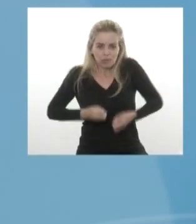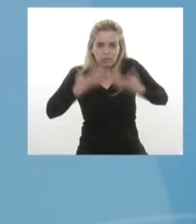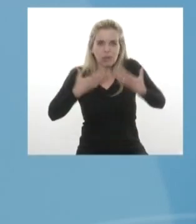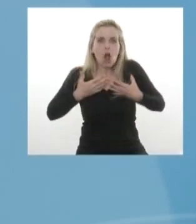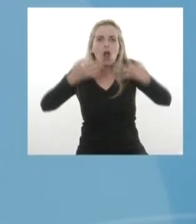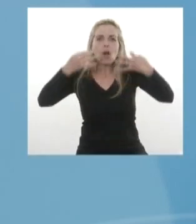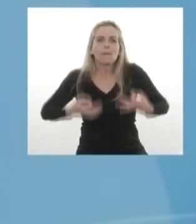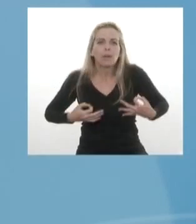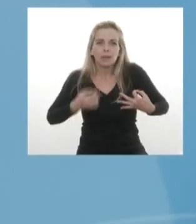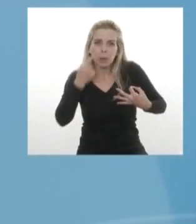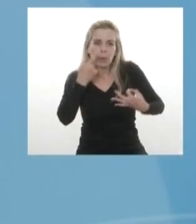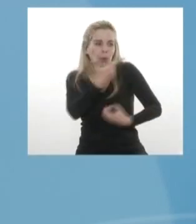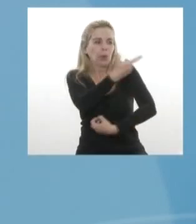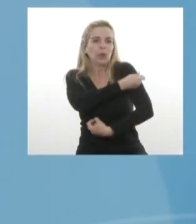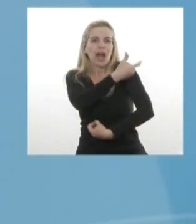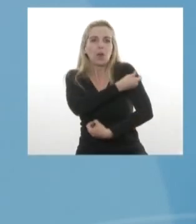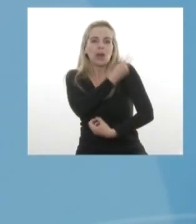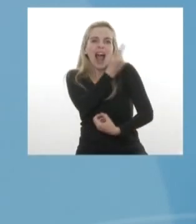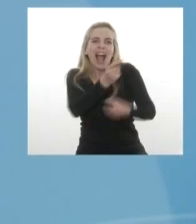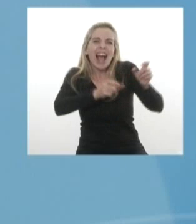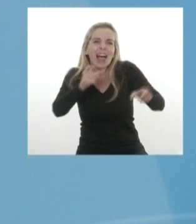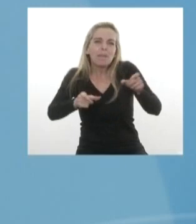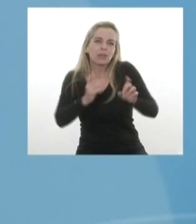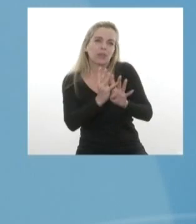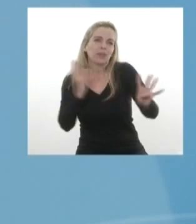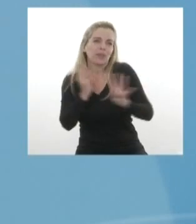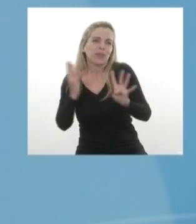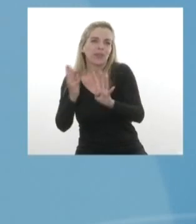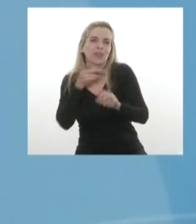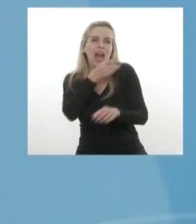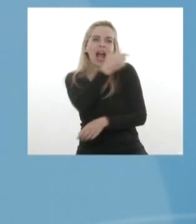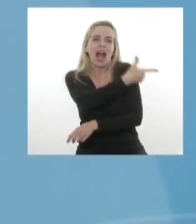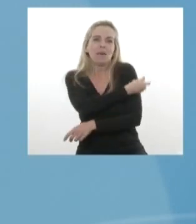son protagonistas centrales de esta magnífica campaña.